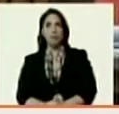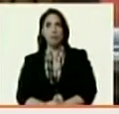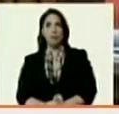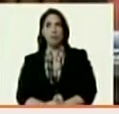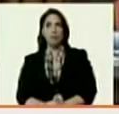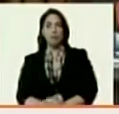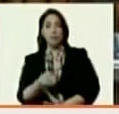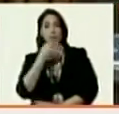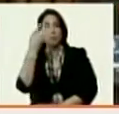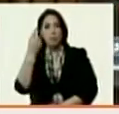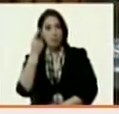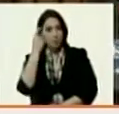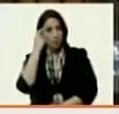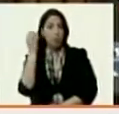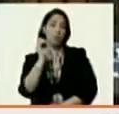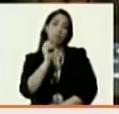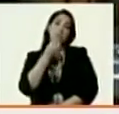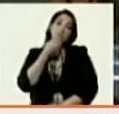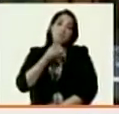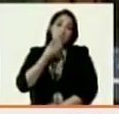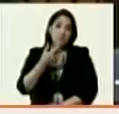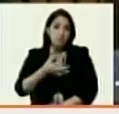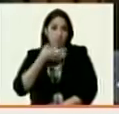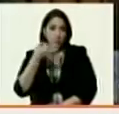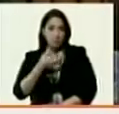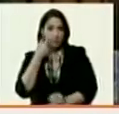Bien, buenos días o buenas tardes a todos.